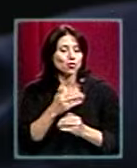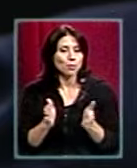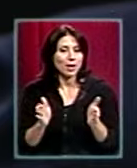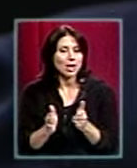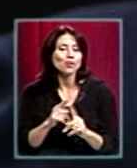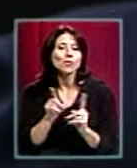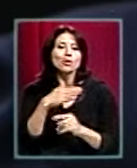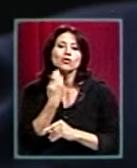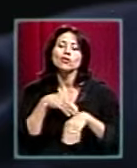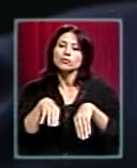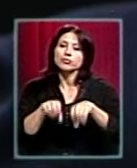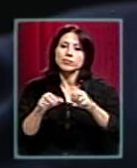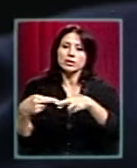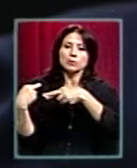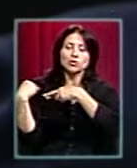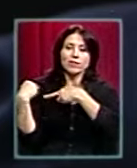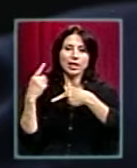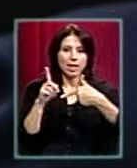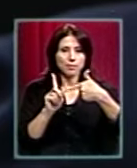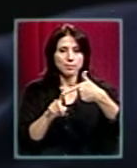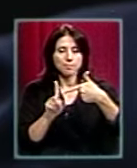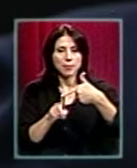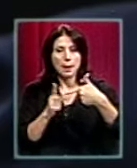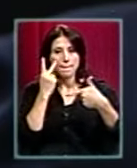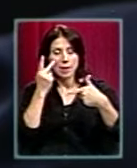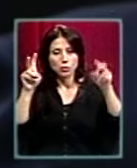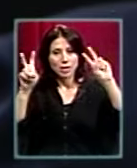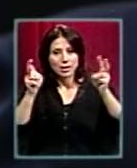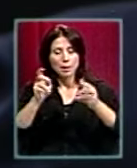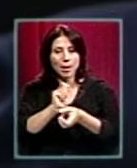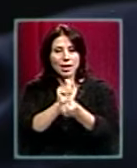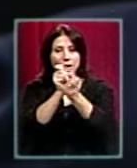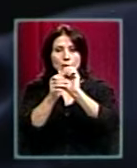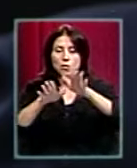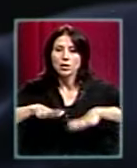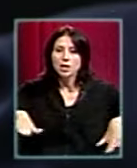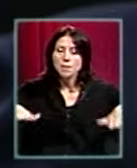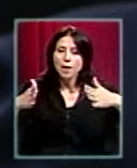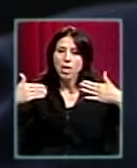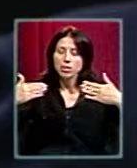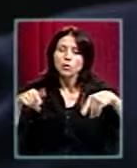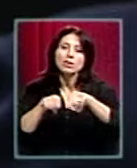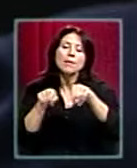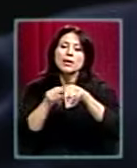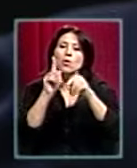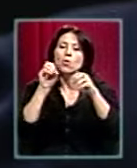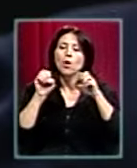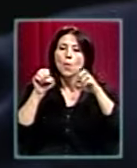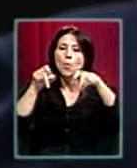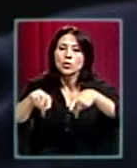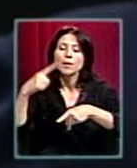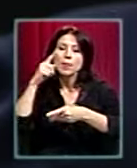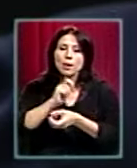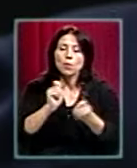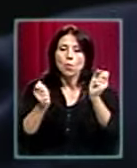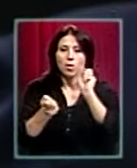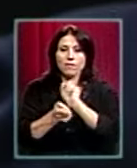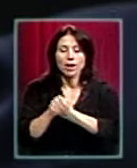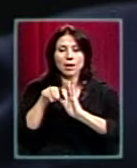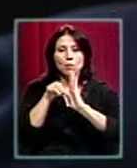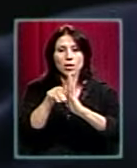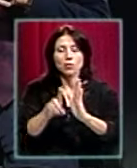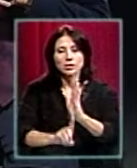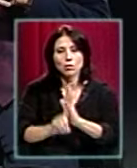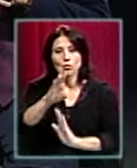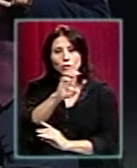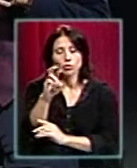responsabilidad. Segundo, vemos que el tema de cambio climático es una oportunidad también para modificar el modelo de desarrollo de Costa